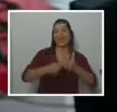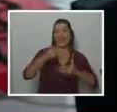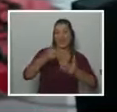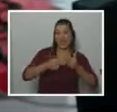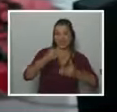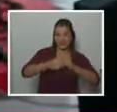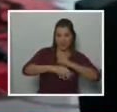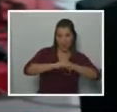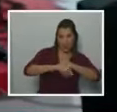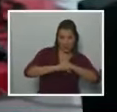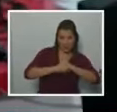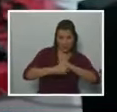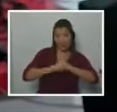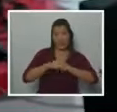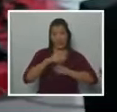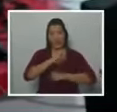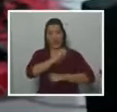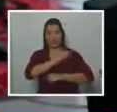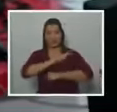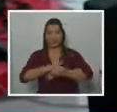la Junta de Protección Social.